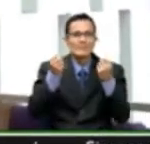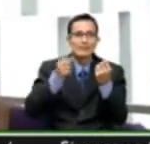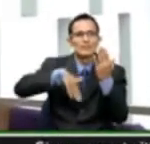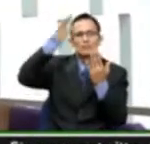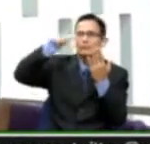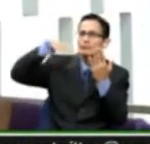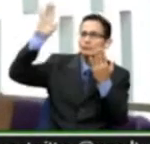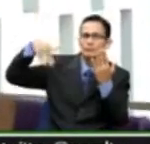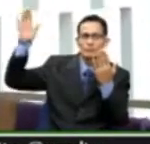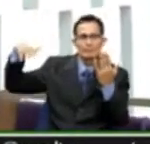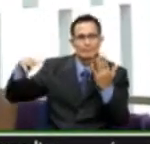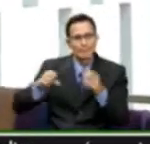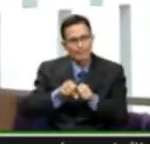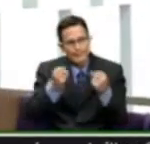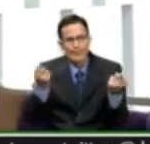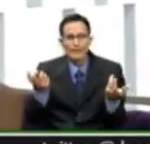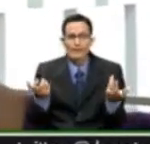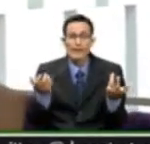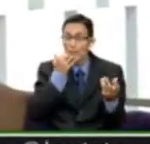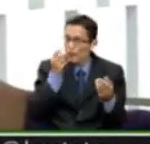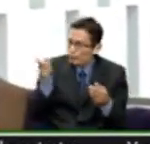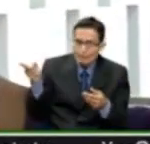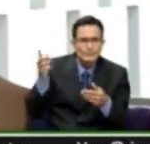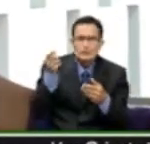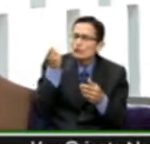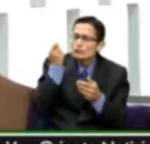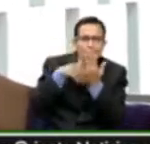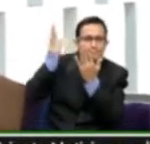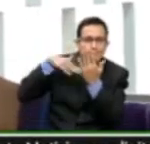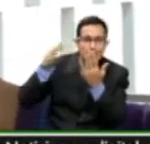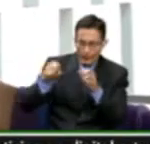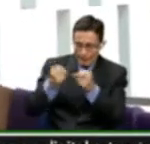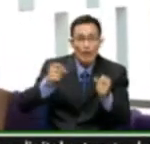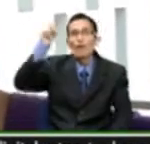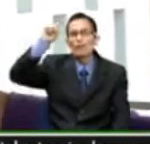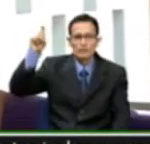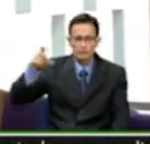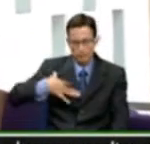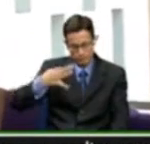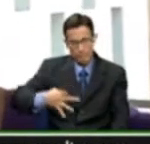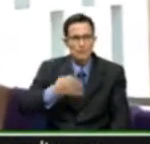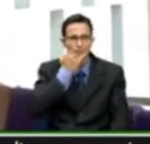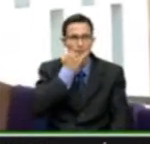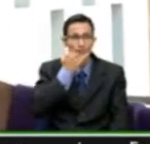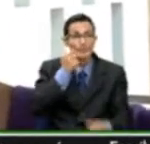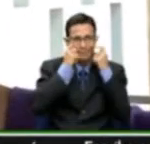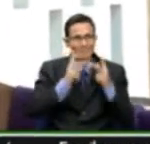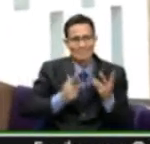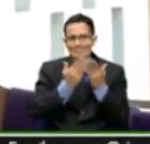sí, dañan como eso que estaba recién pintado y lo dañan. Entonces es mala ocasión, sobre todo unos estudiantes